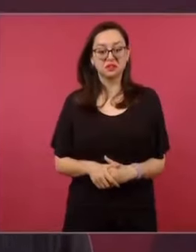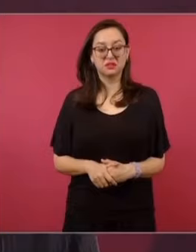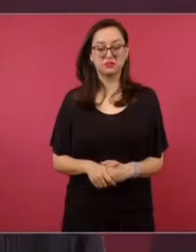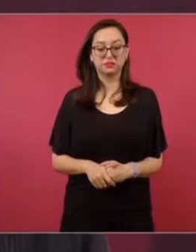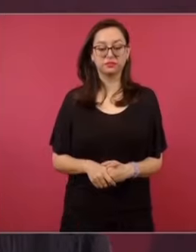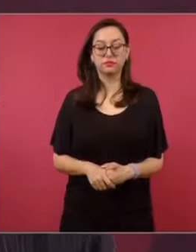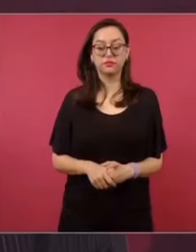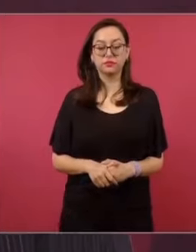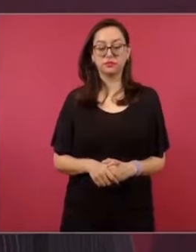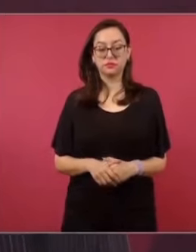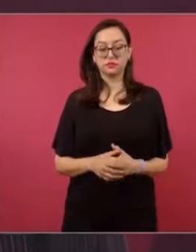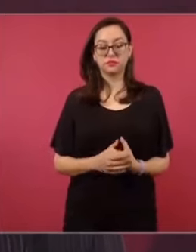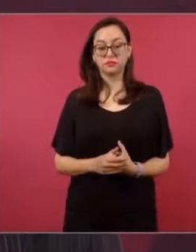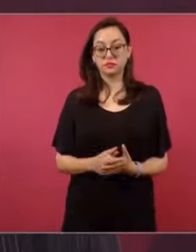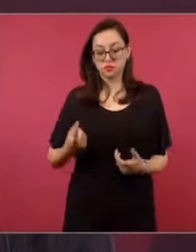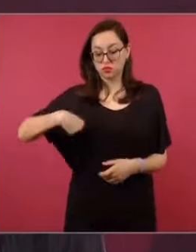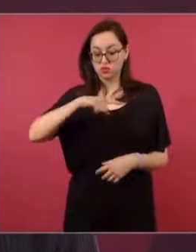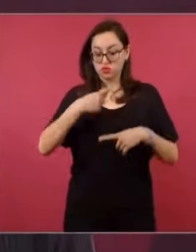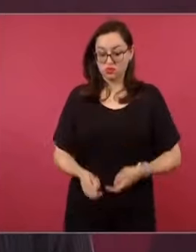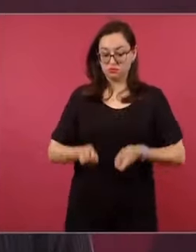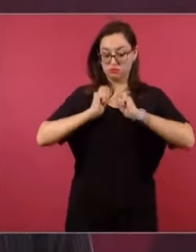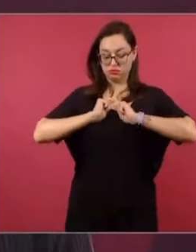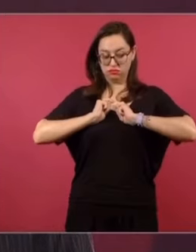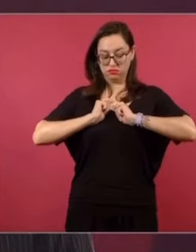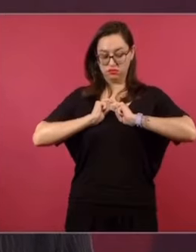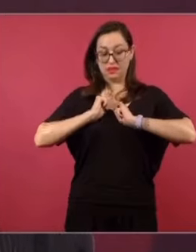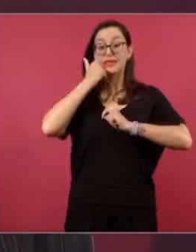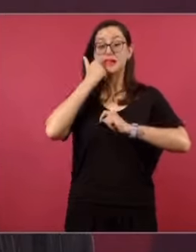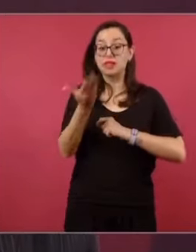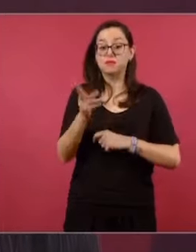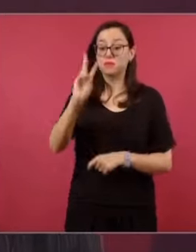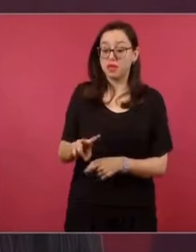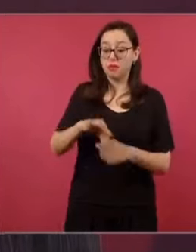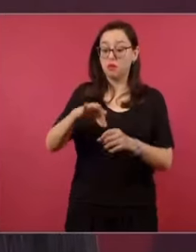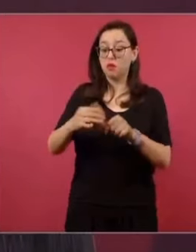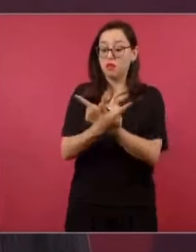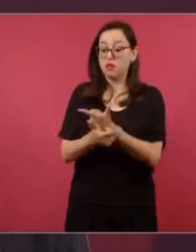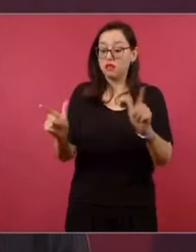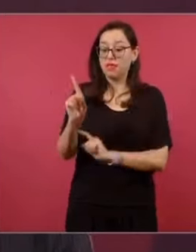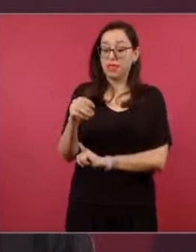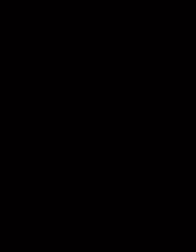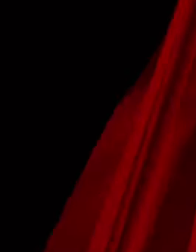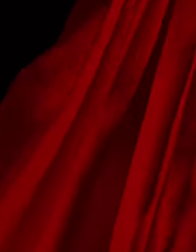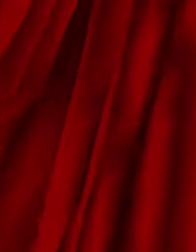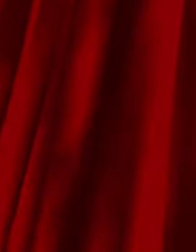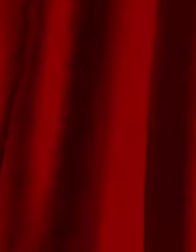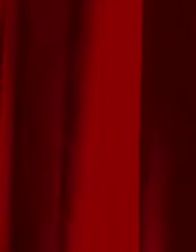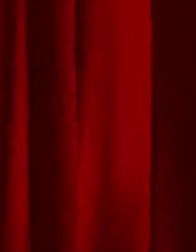para hacer realidad la democracia. No fue la lucha del poder por el poder.